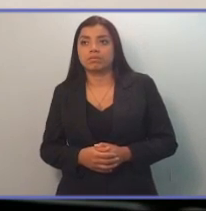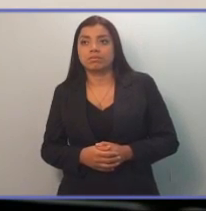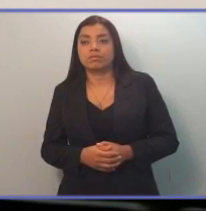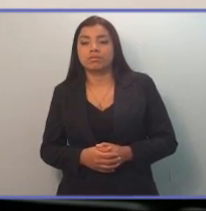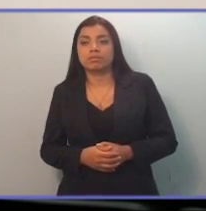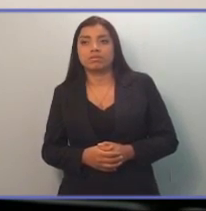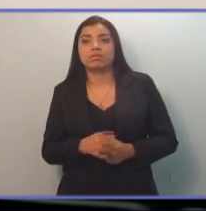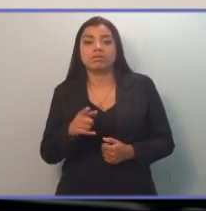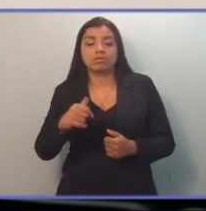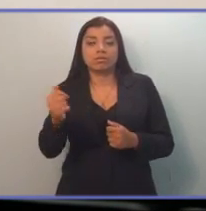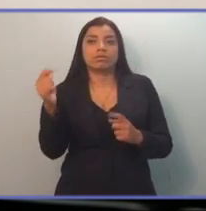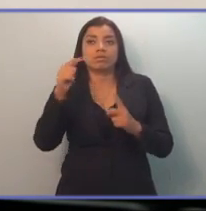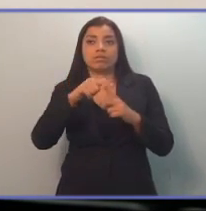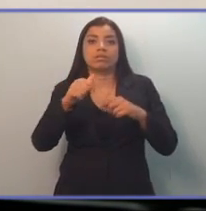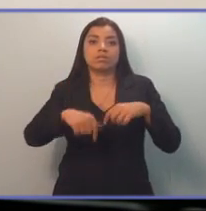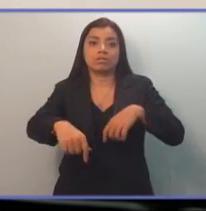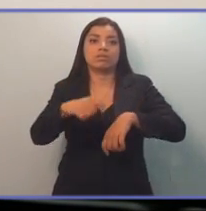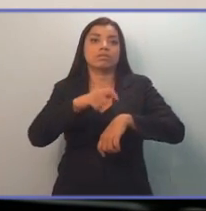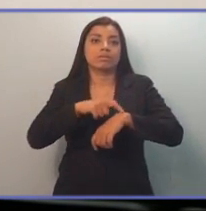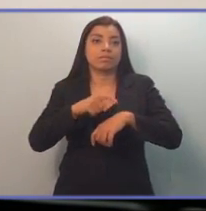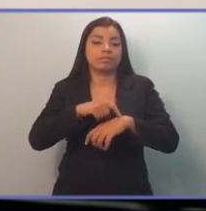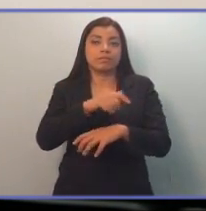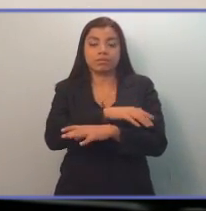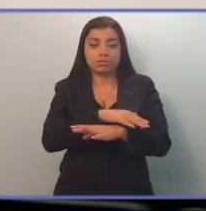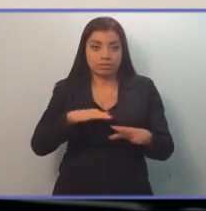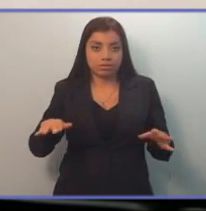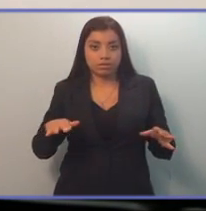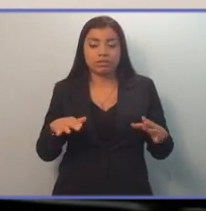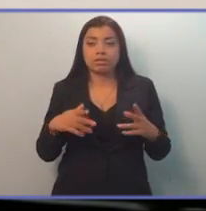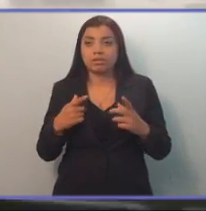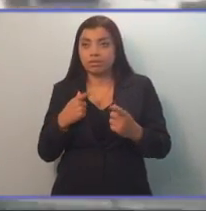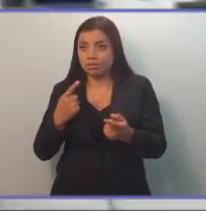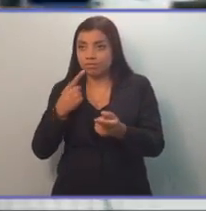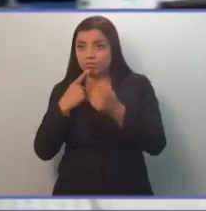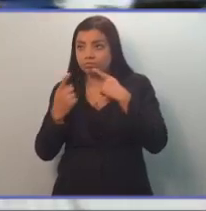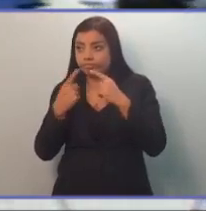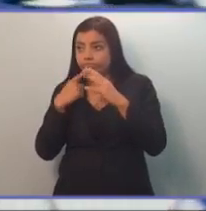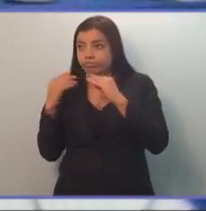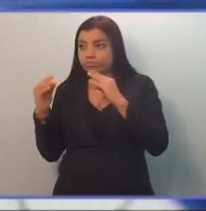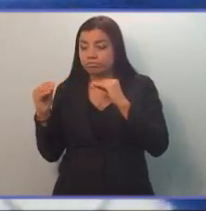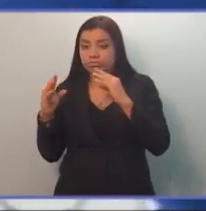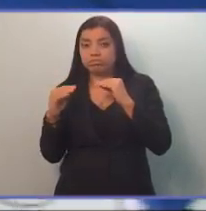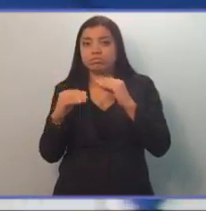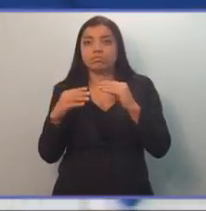Bueno, hasta este momento ha finalizado la ronda de